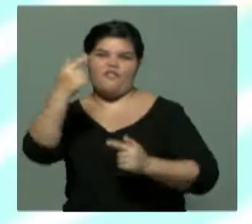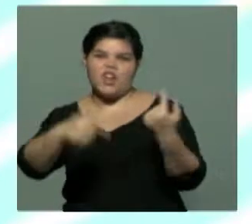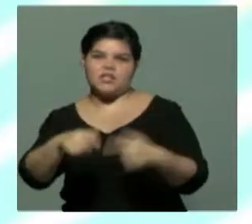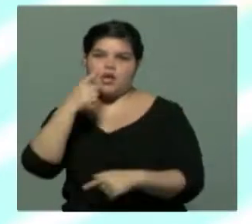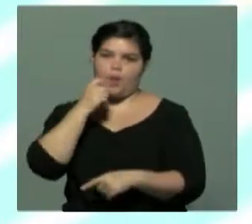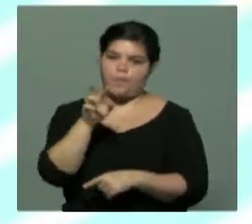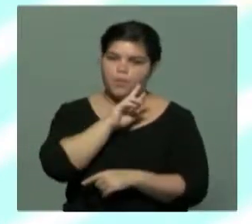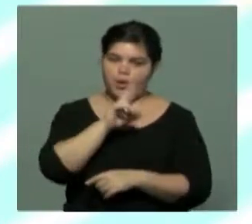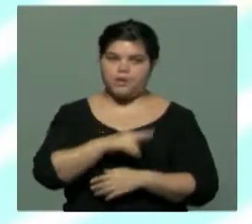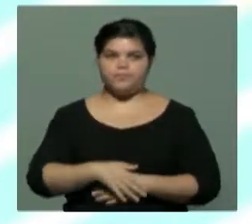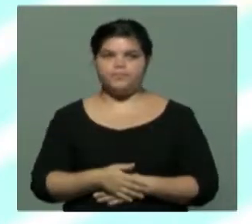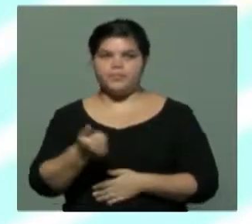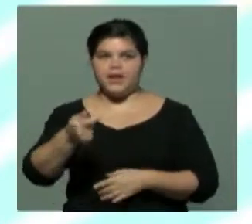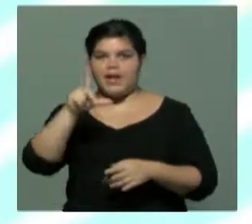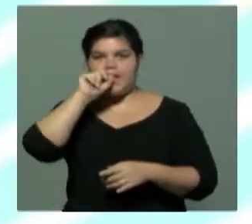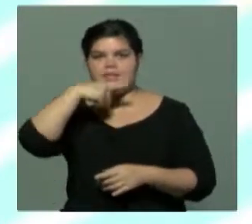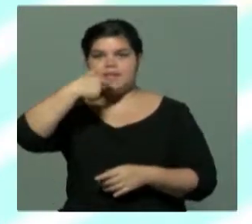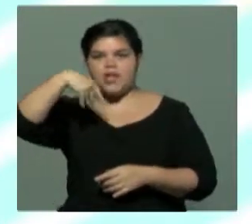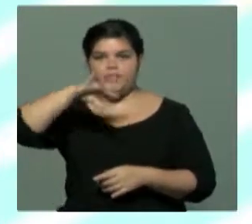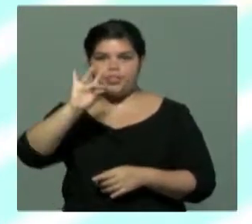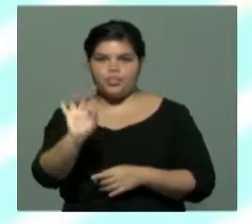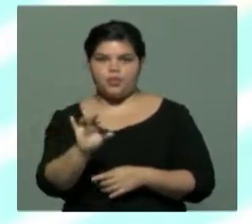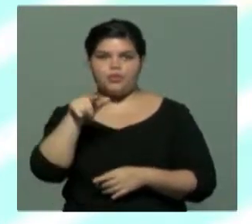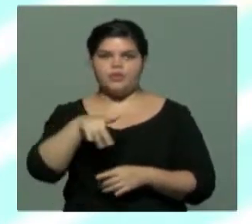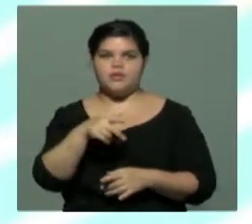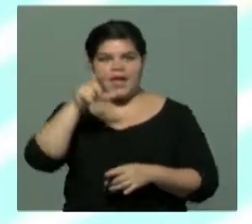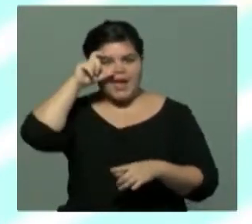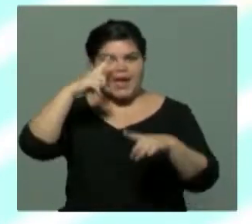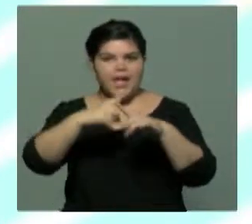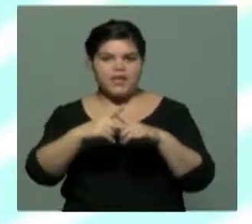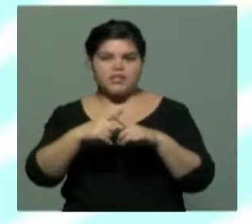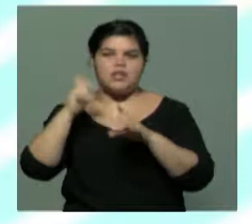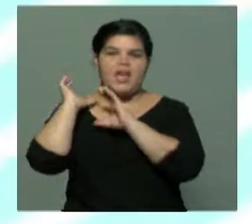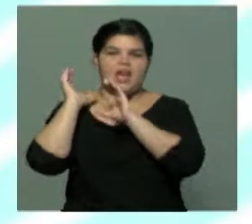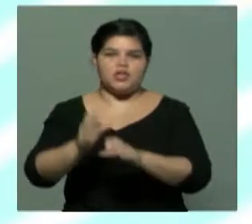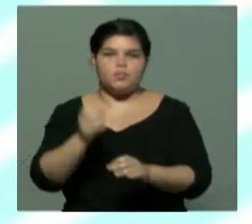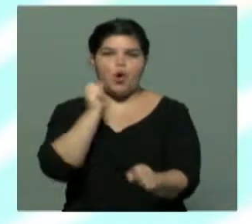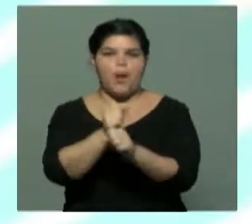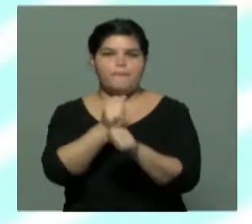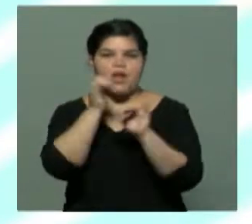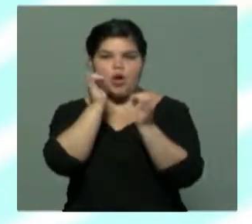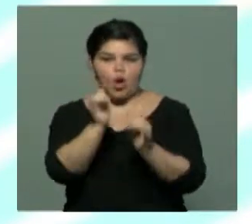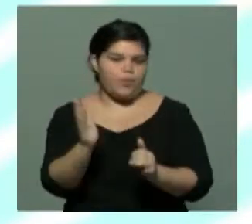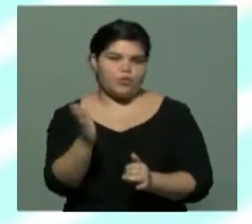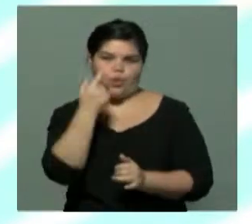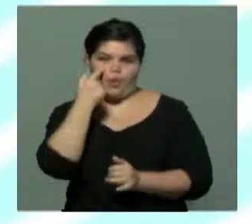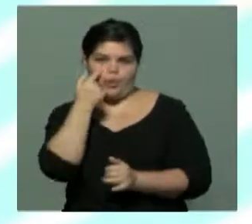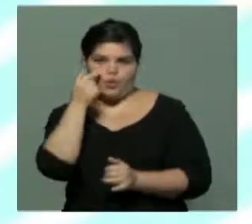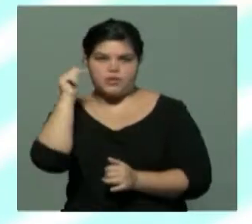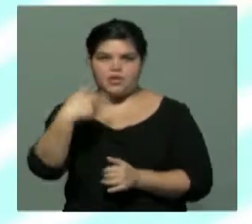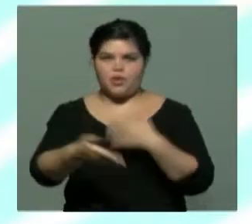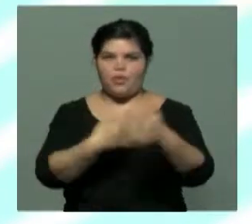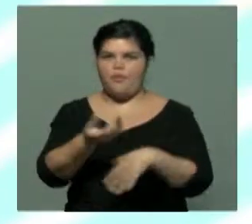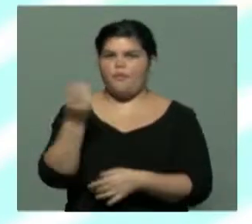mujeres. Alessandro, conclusión, Expo Empleo Joven, una de las expos reconocidas. El ensayo general para la farsa